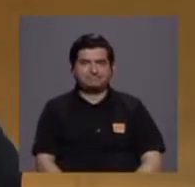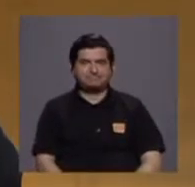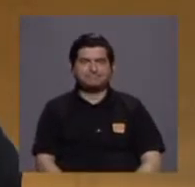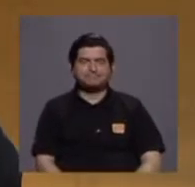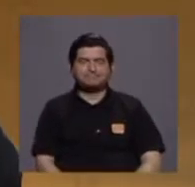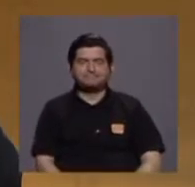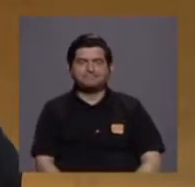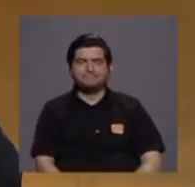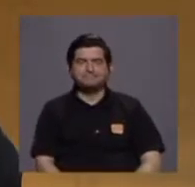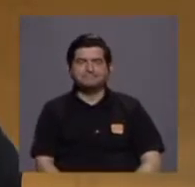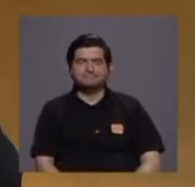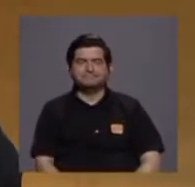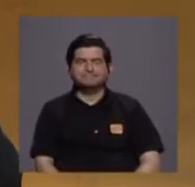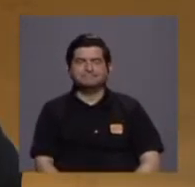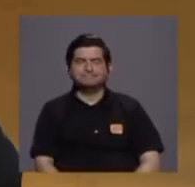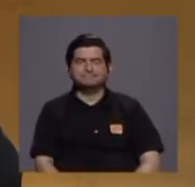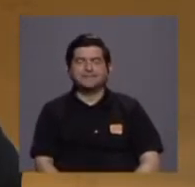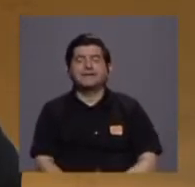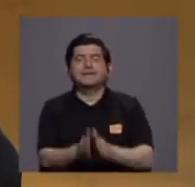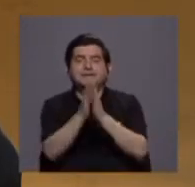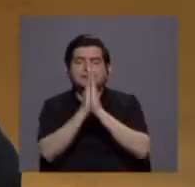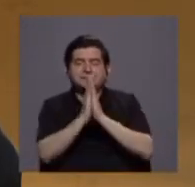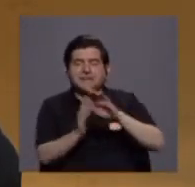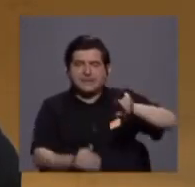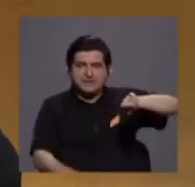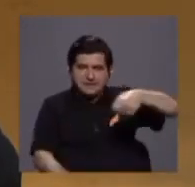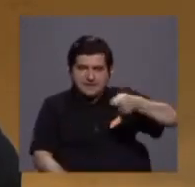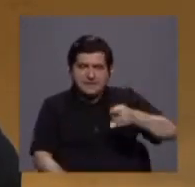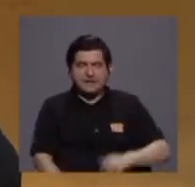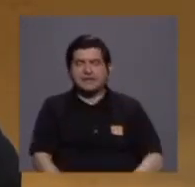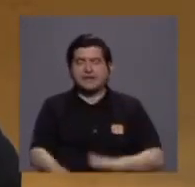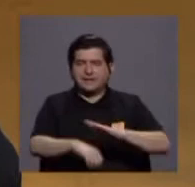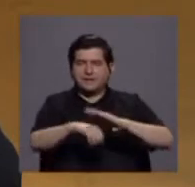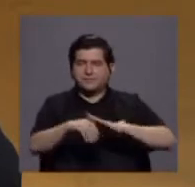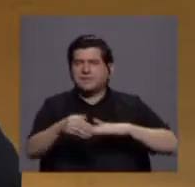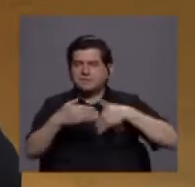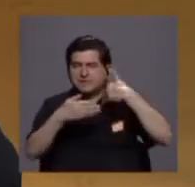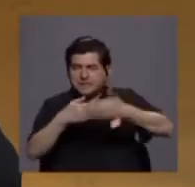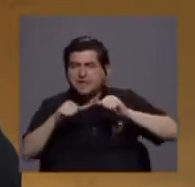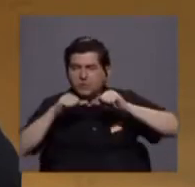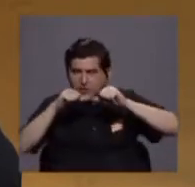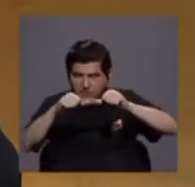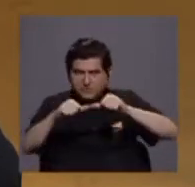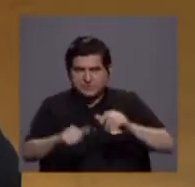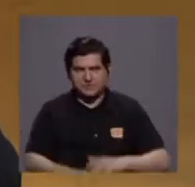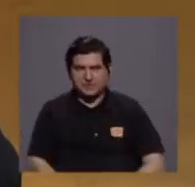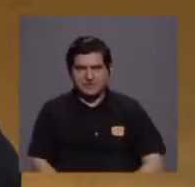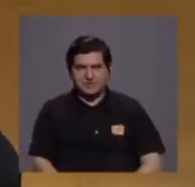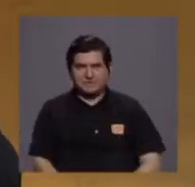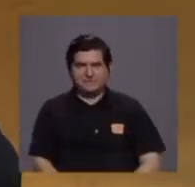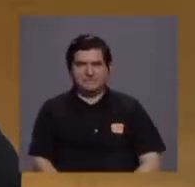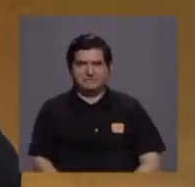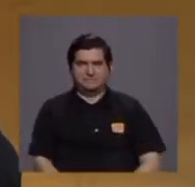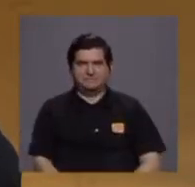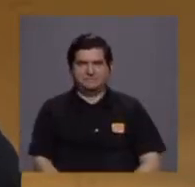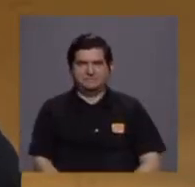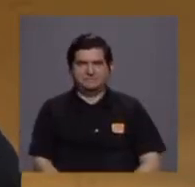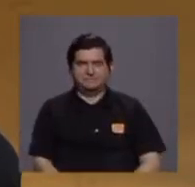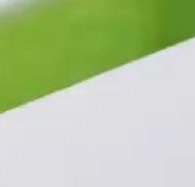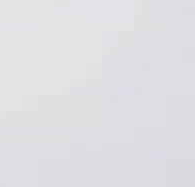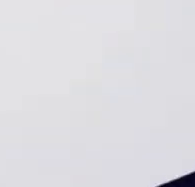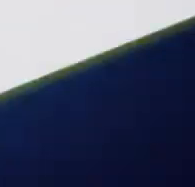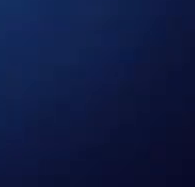Vamos a pedirle al canal que nos invite a regresar para el siguiente segmento, don